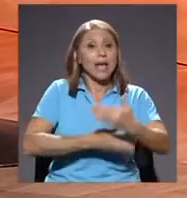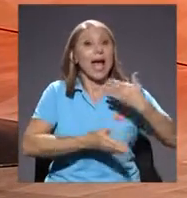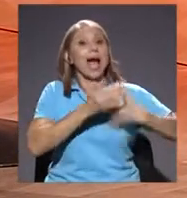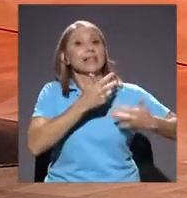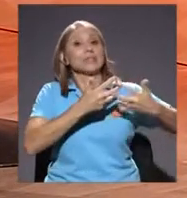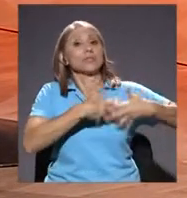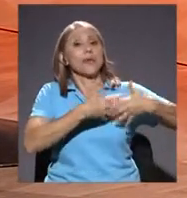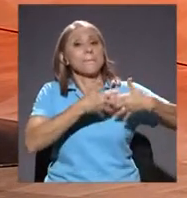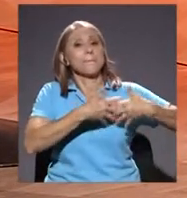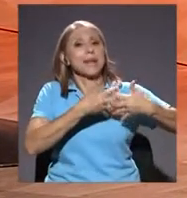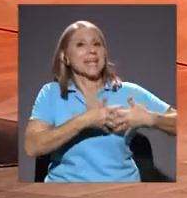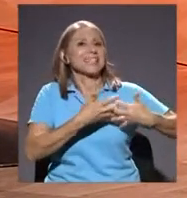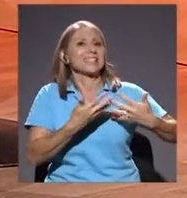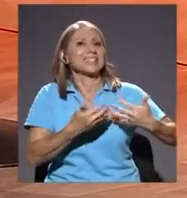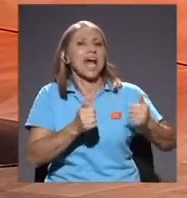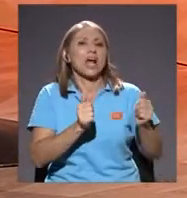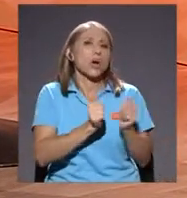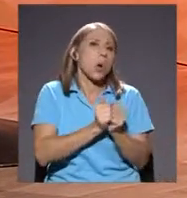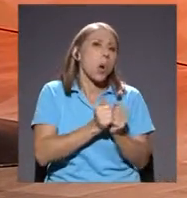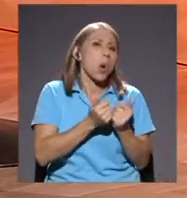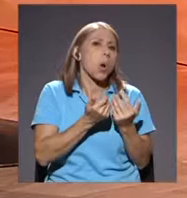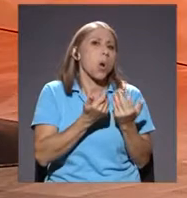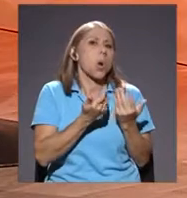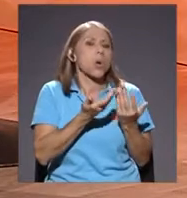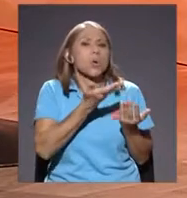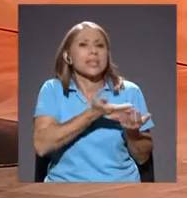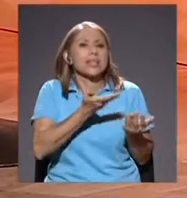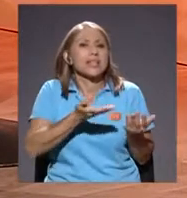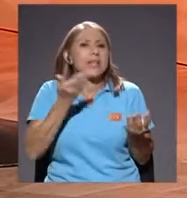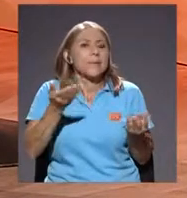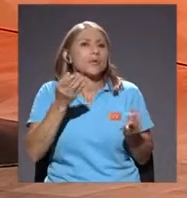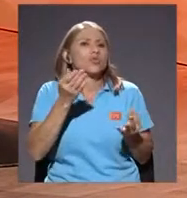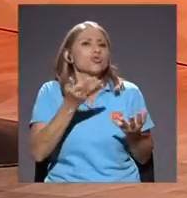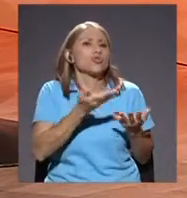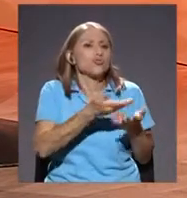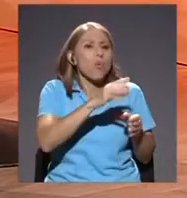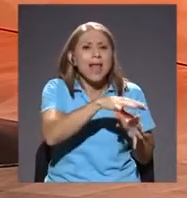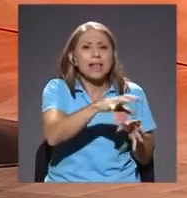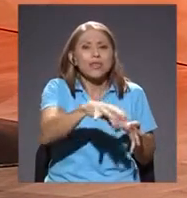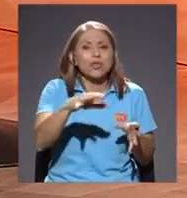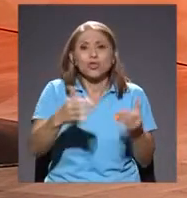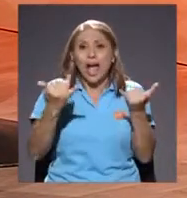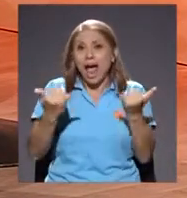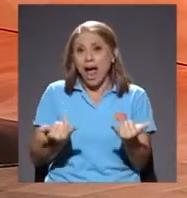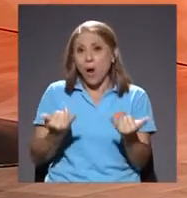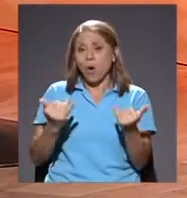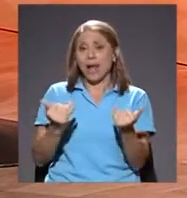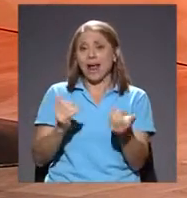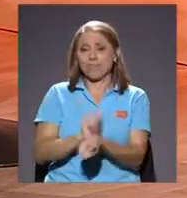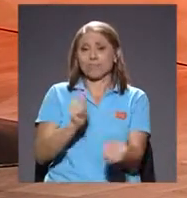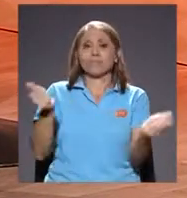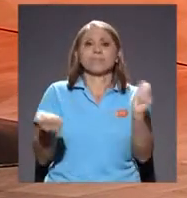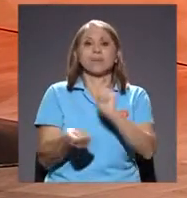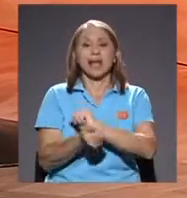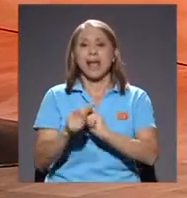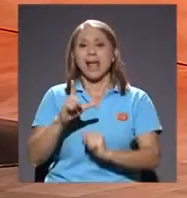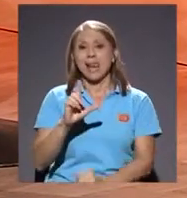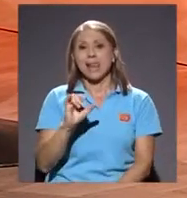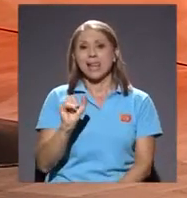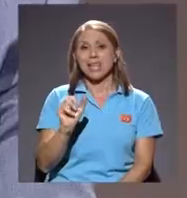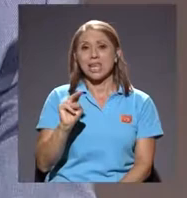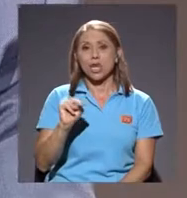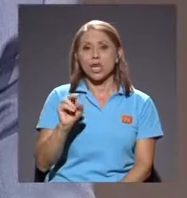digo de tipos sueltos a una empresa con lino tipo era la gran innovación el linotipo era con lo que